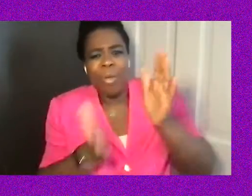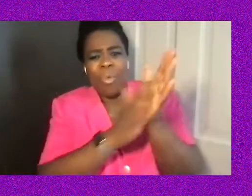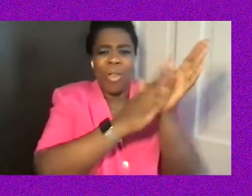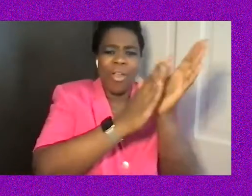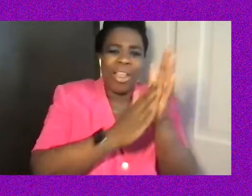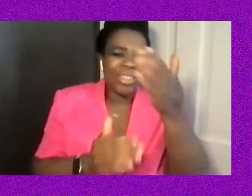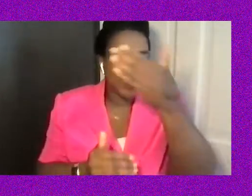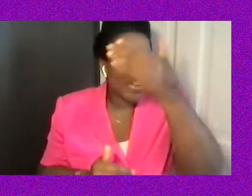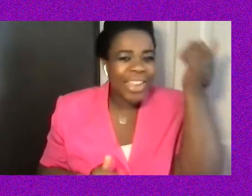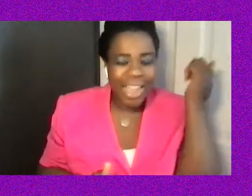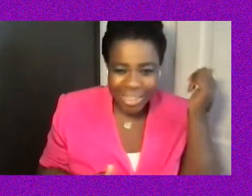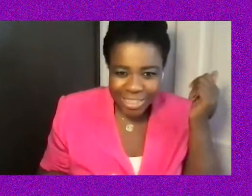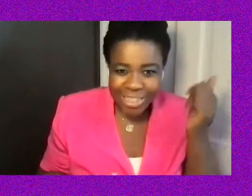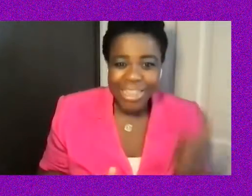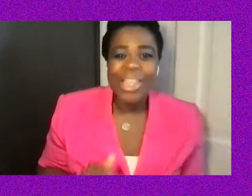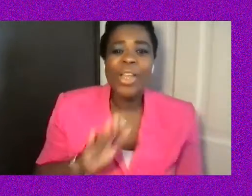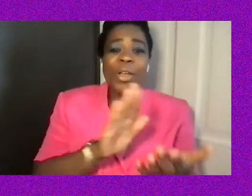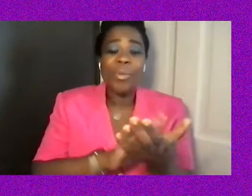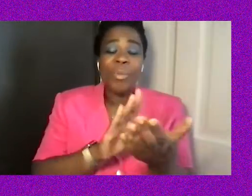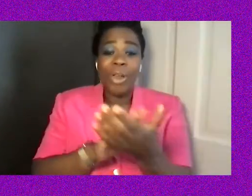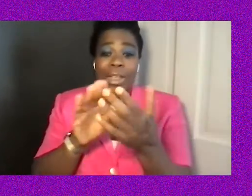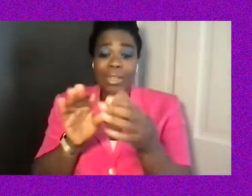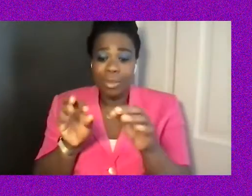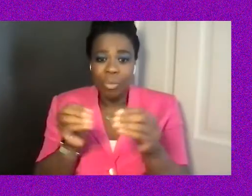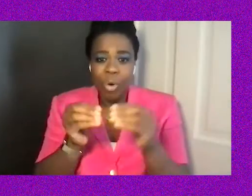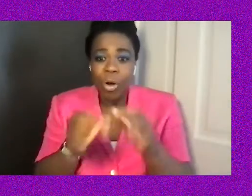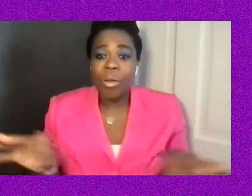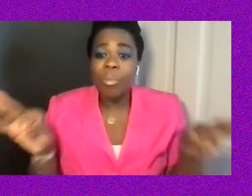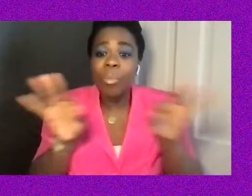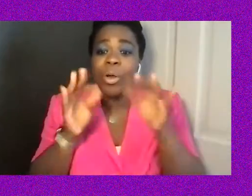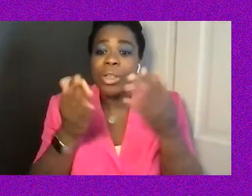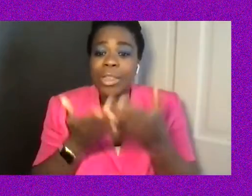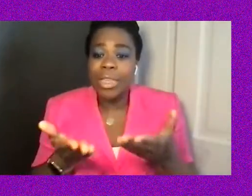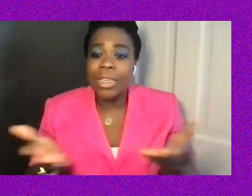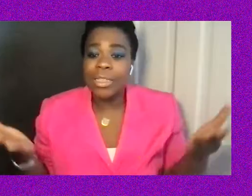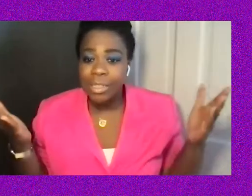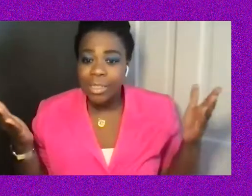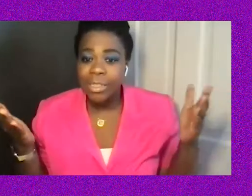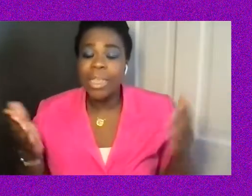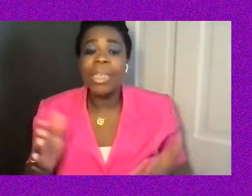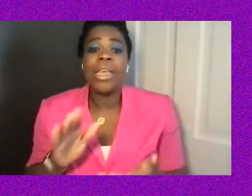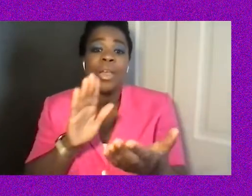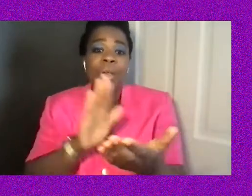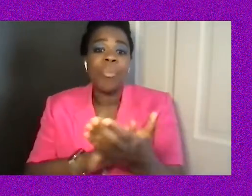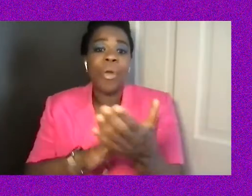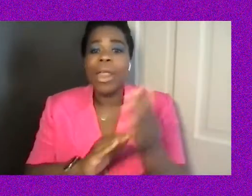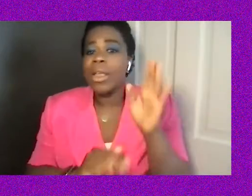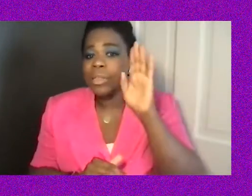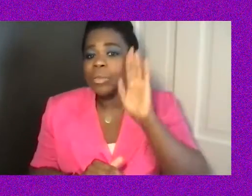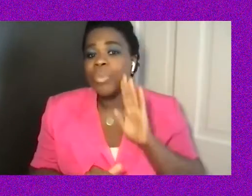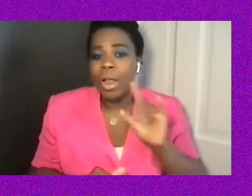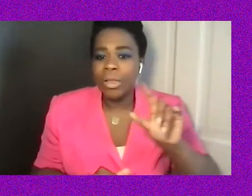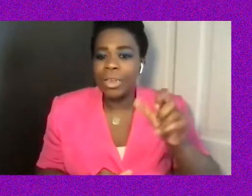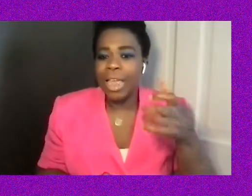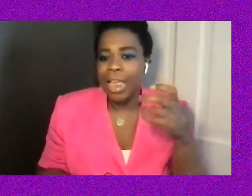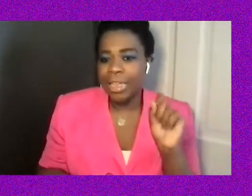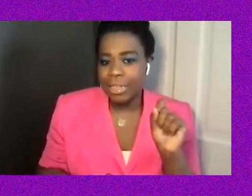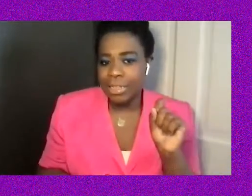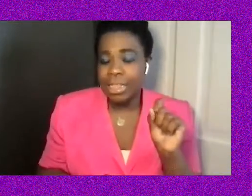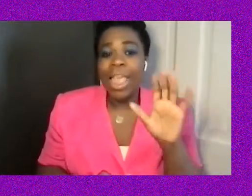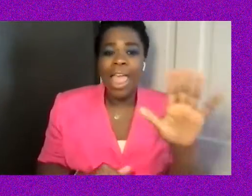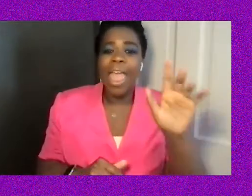baila, y como la pierna de su tío, como que se le olvida rengar